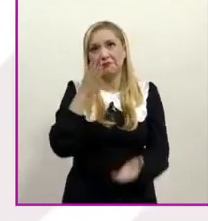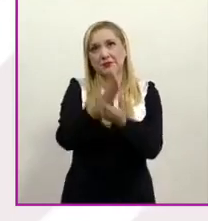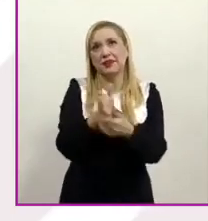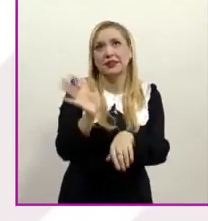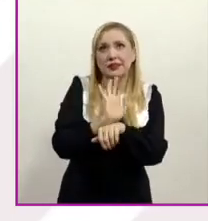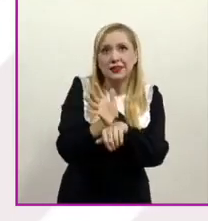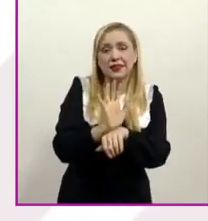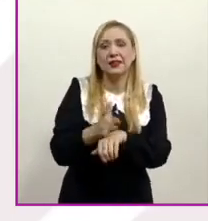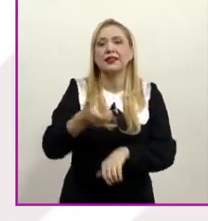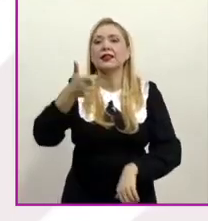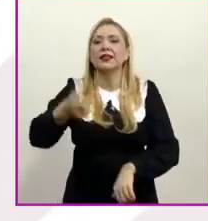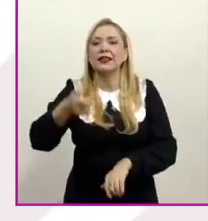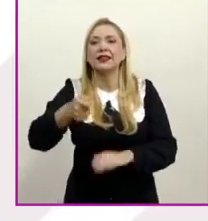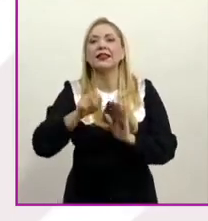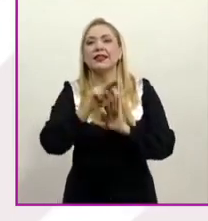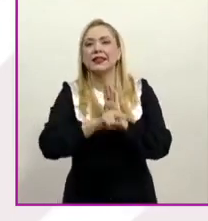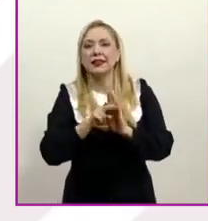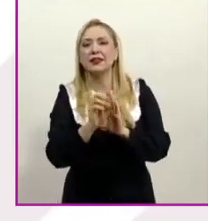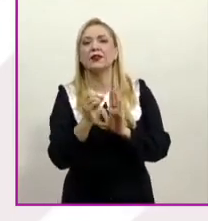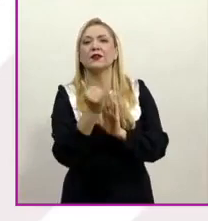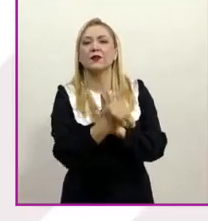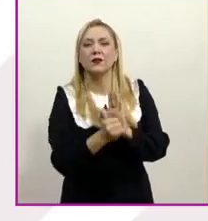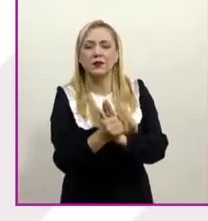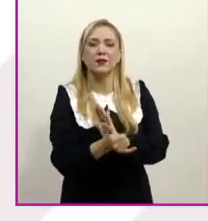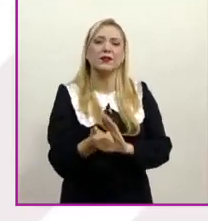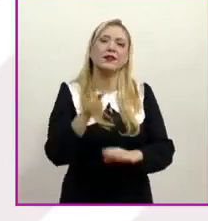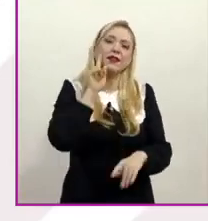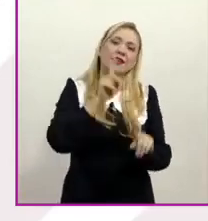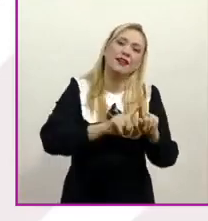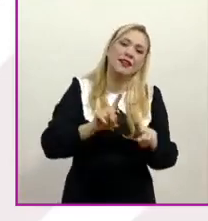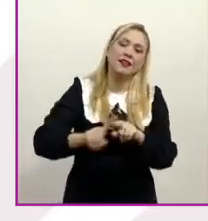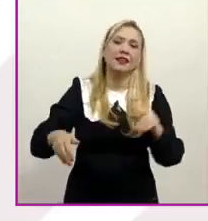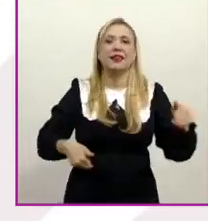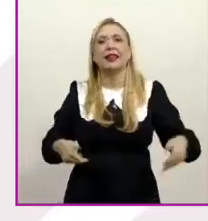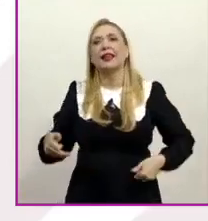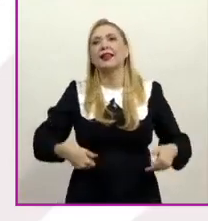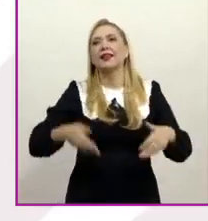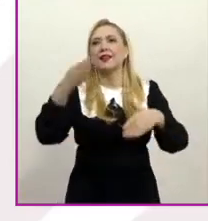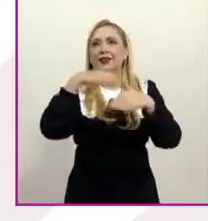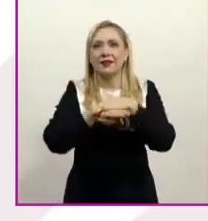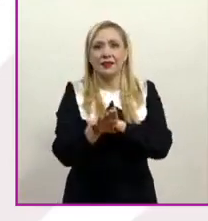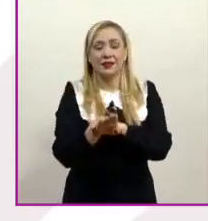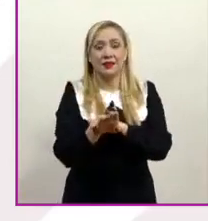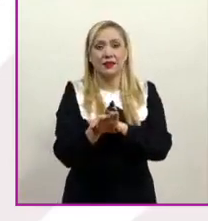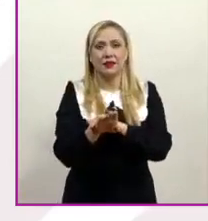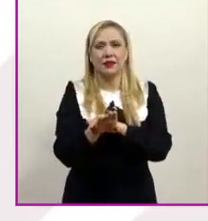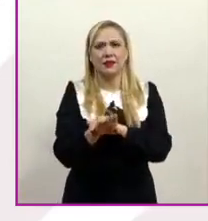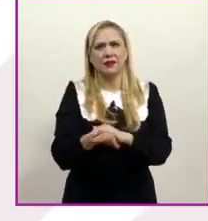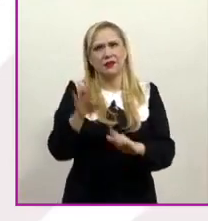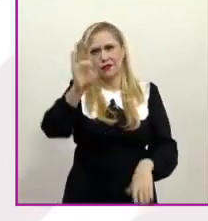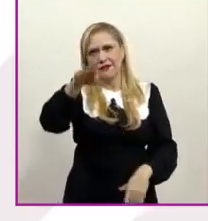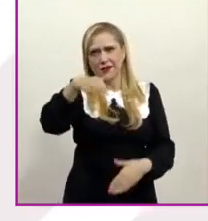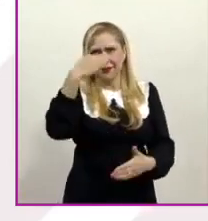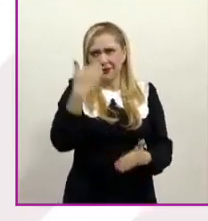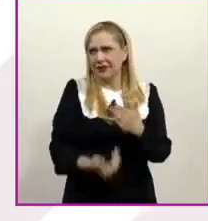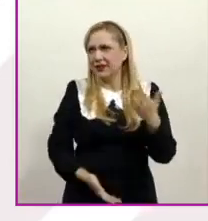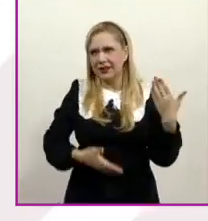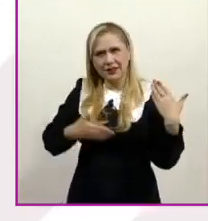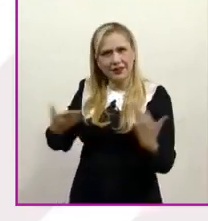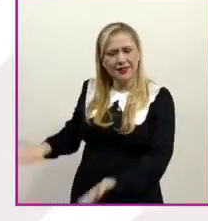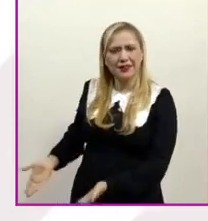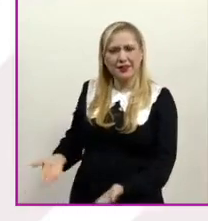poner una serie en una plataforma, ver la televisión, ver contenidos, ir al teatro, ¿no? Y exigir este tipo de